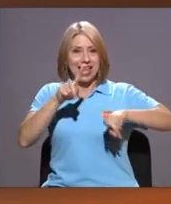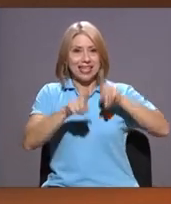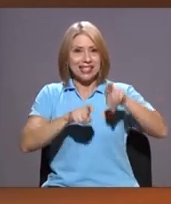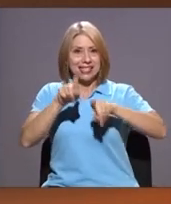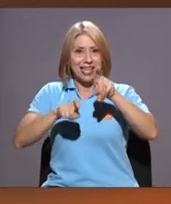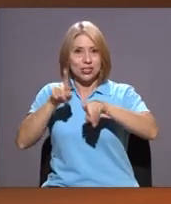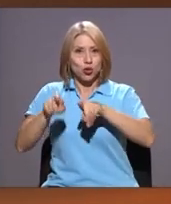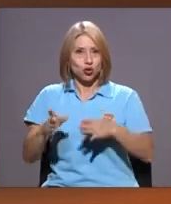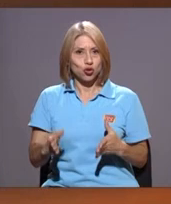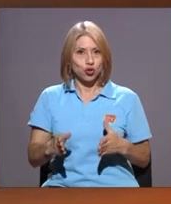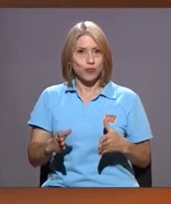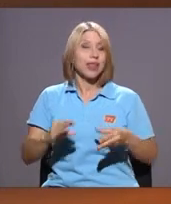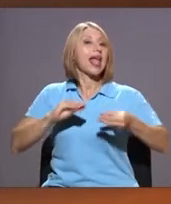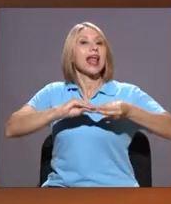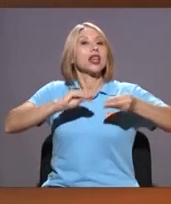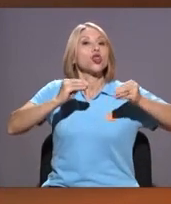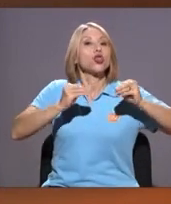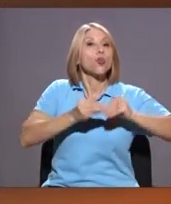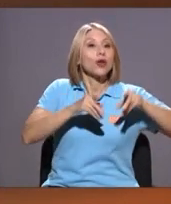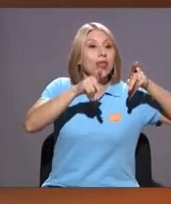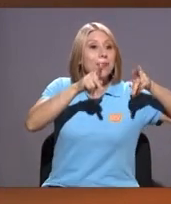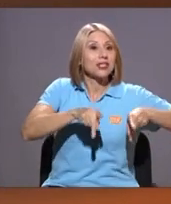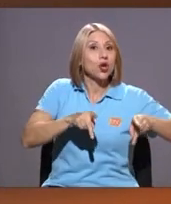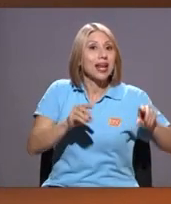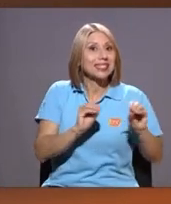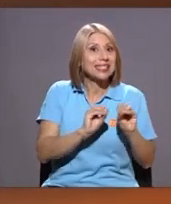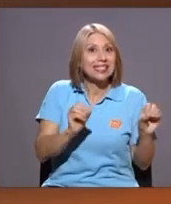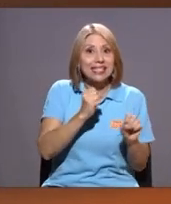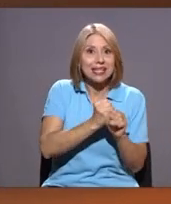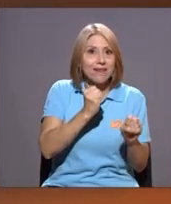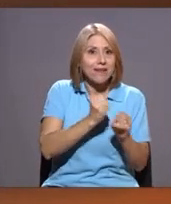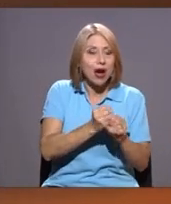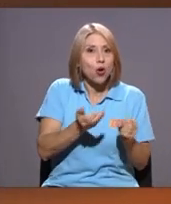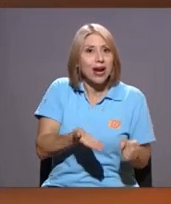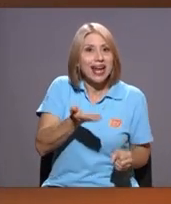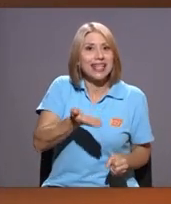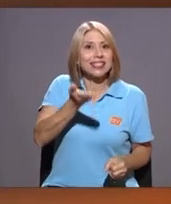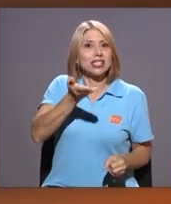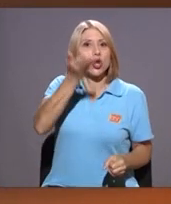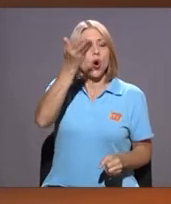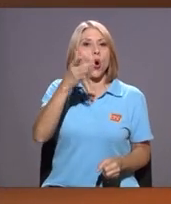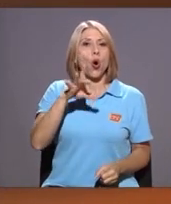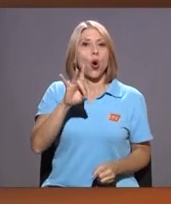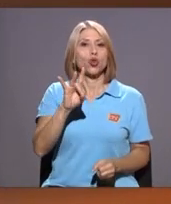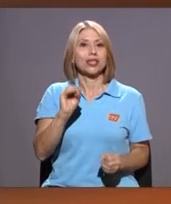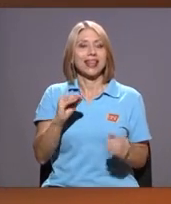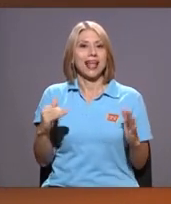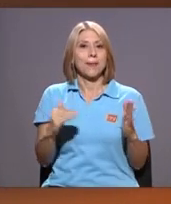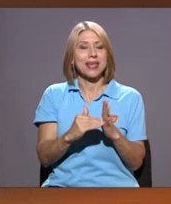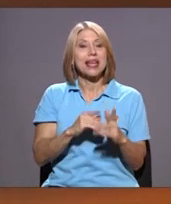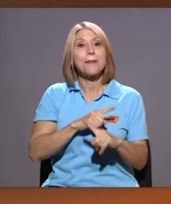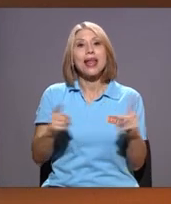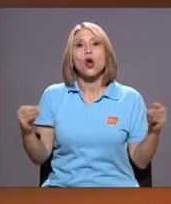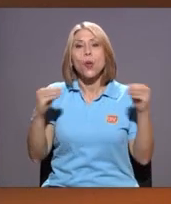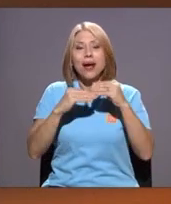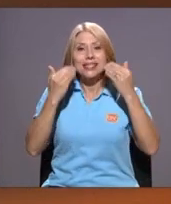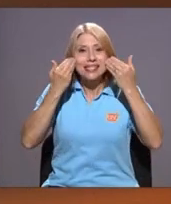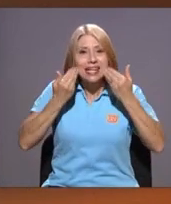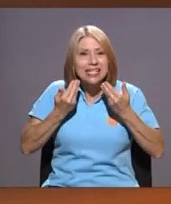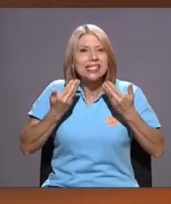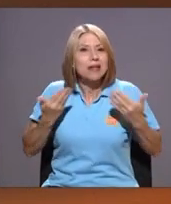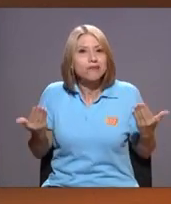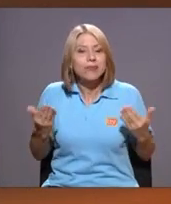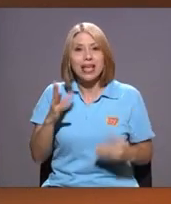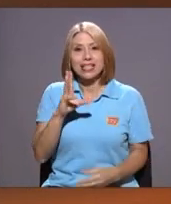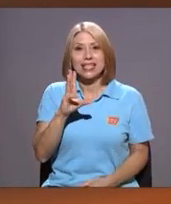creció el número de desempleados en 80.000 pero lo más triste es que el 66 por ciento